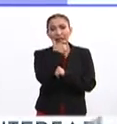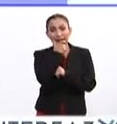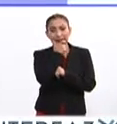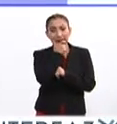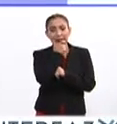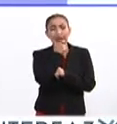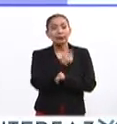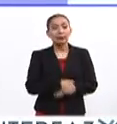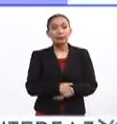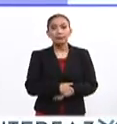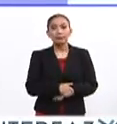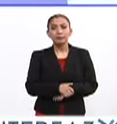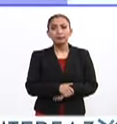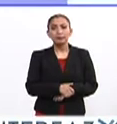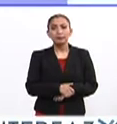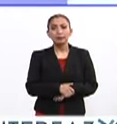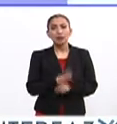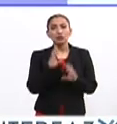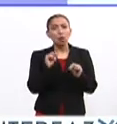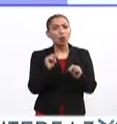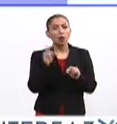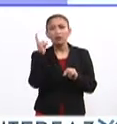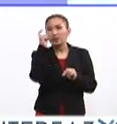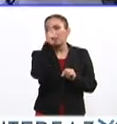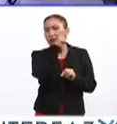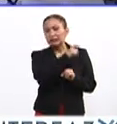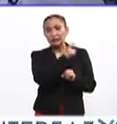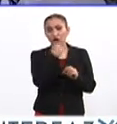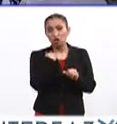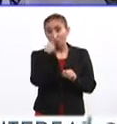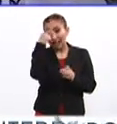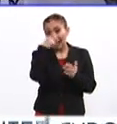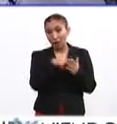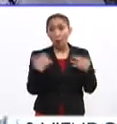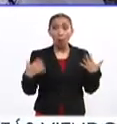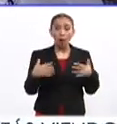inglés. No fue tan complicado como yo